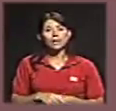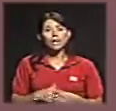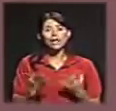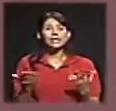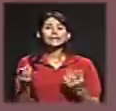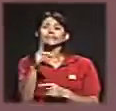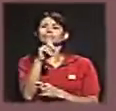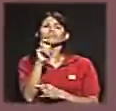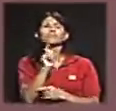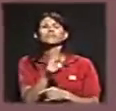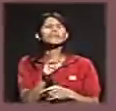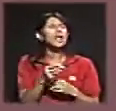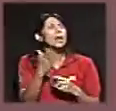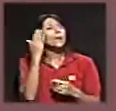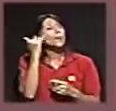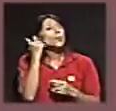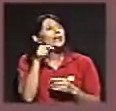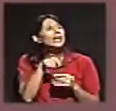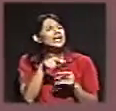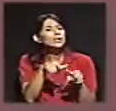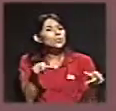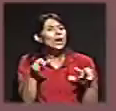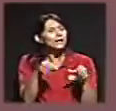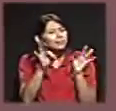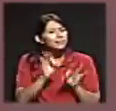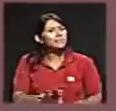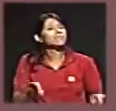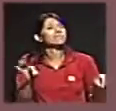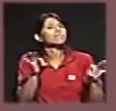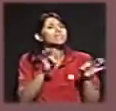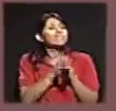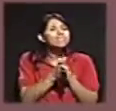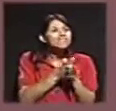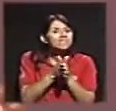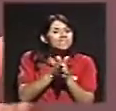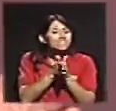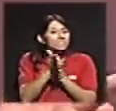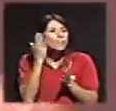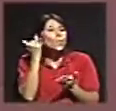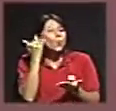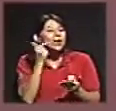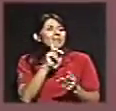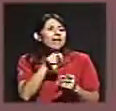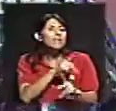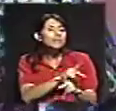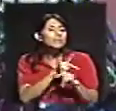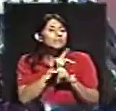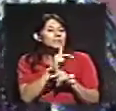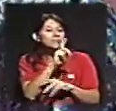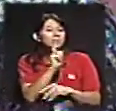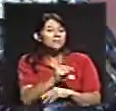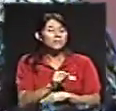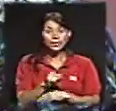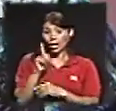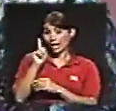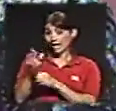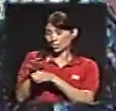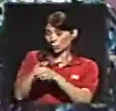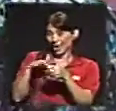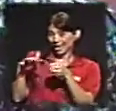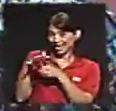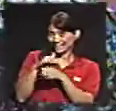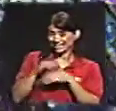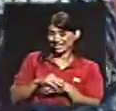¿Cuál es la riqueza? ¿Por qué este lugar amerita estar protegido? Bueno, es una isla que queda